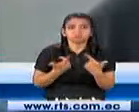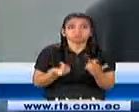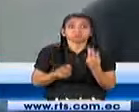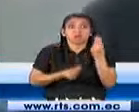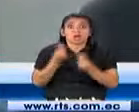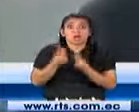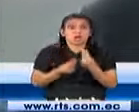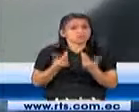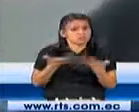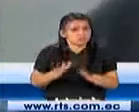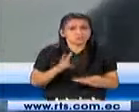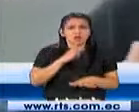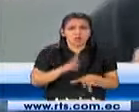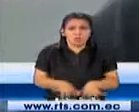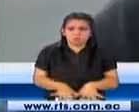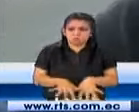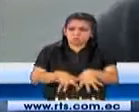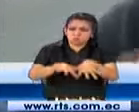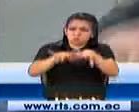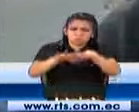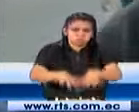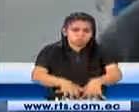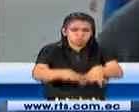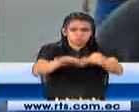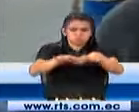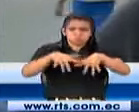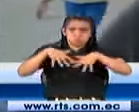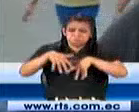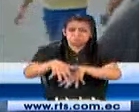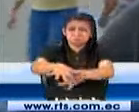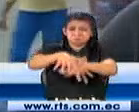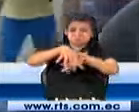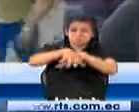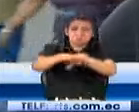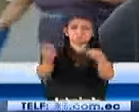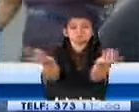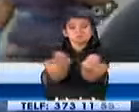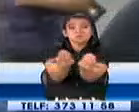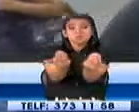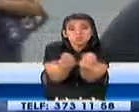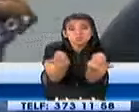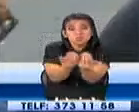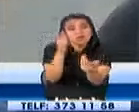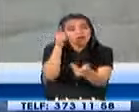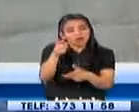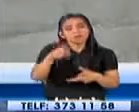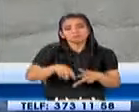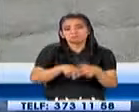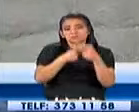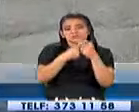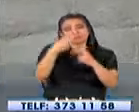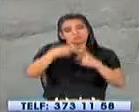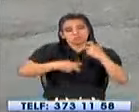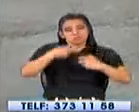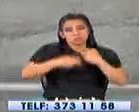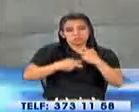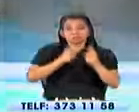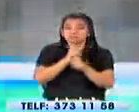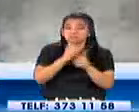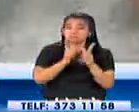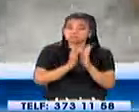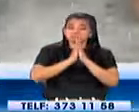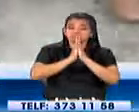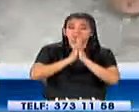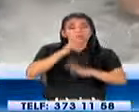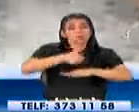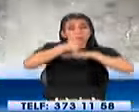provocado inclusive inundaciones y que con las crecientes pues va basura y todo, creando los consabidos problemas. Solicitan a las autoridades